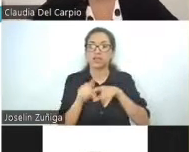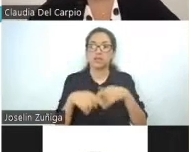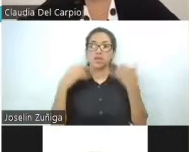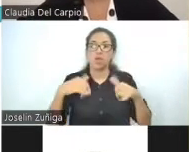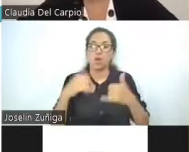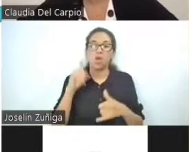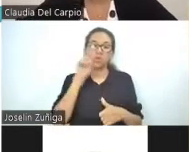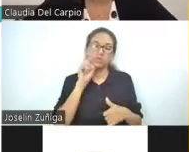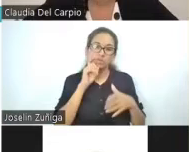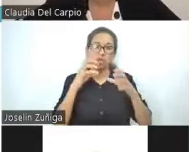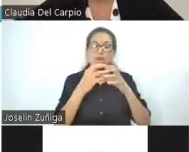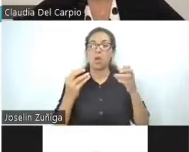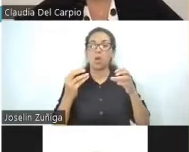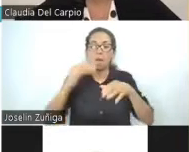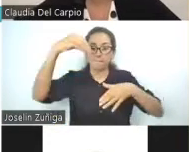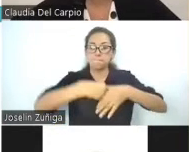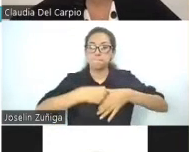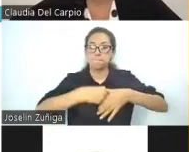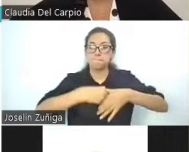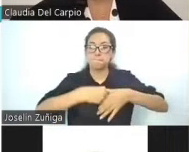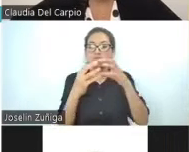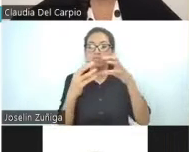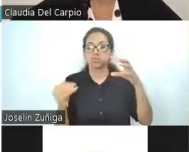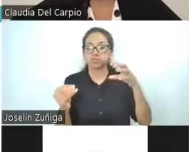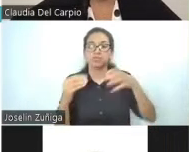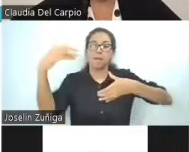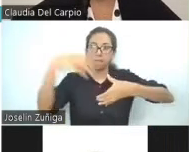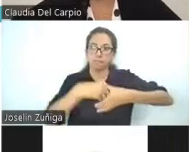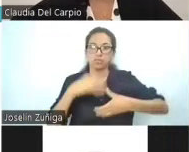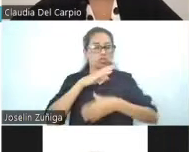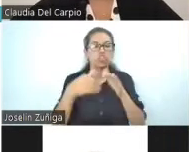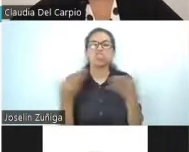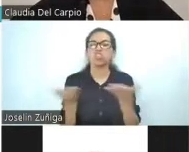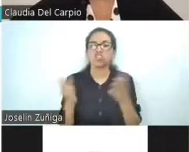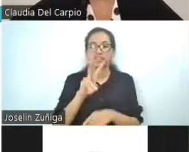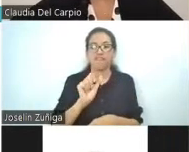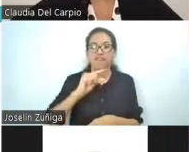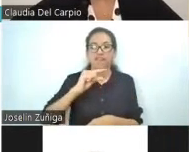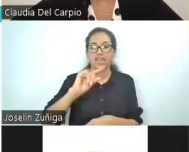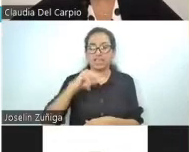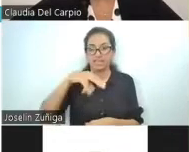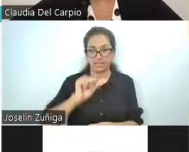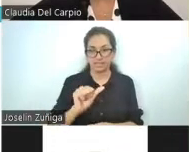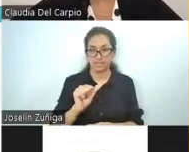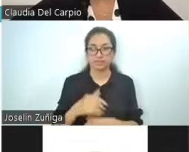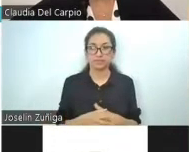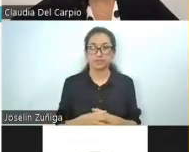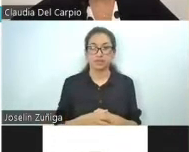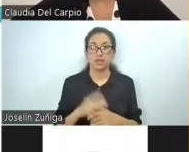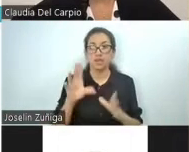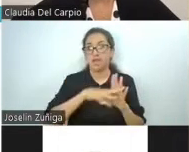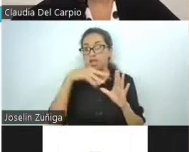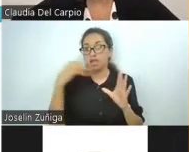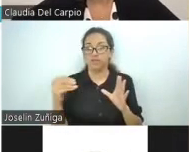nos colocamos el tampón, nos colocamos la copa menstrual, todo en la vagina. La parte externa, sin embargo, que